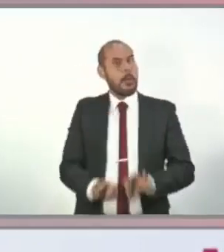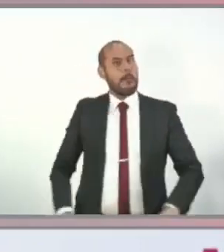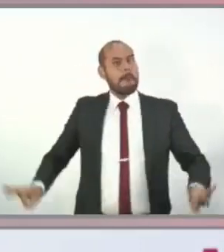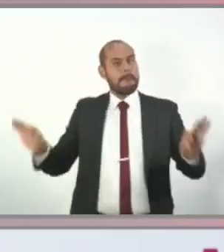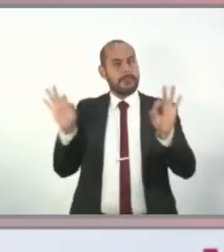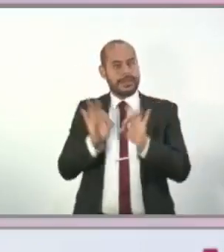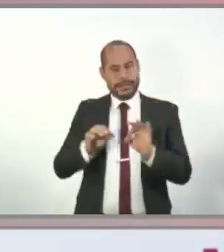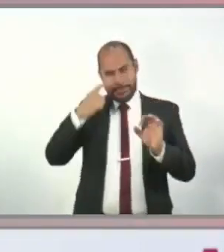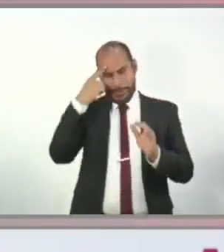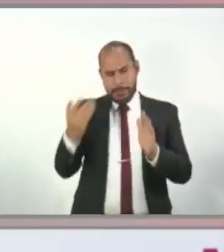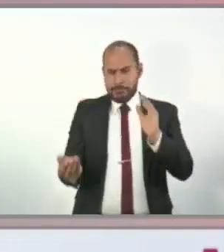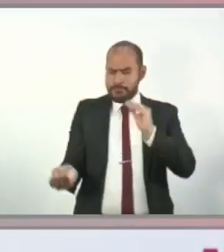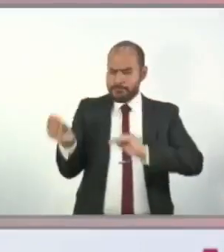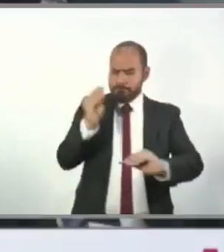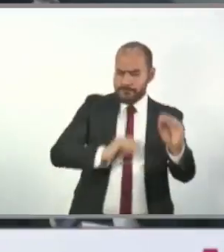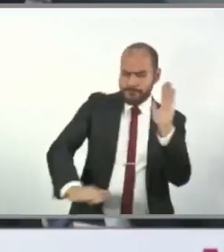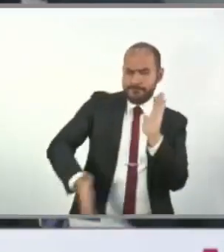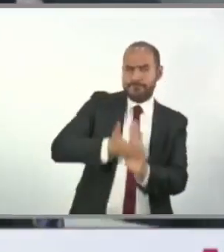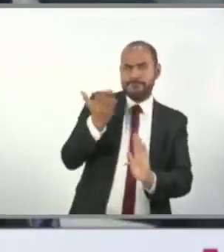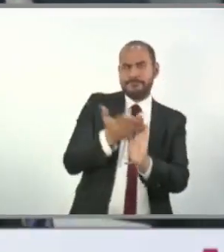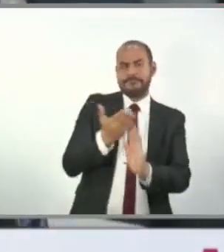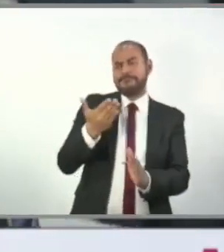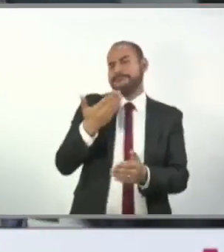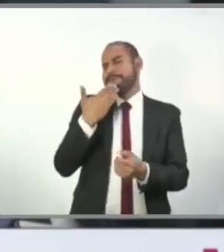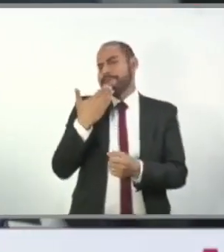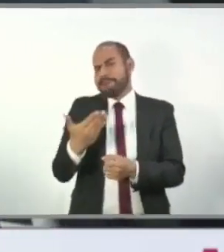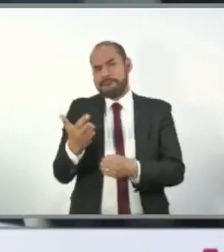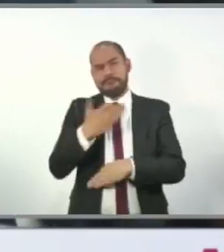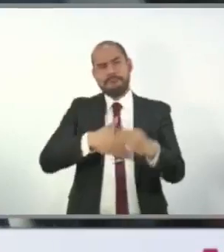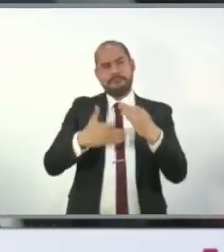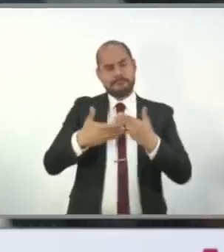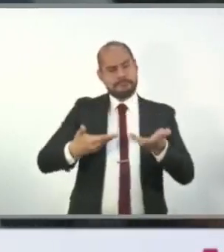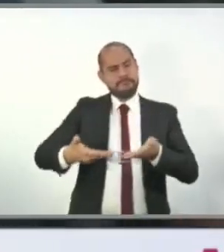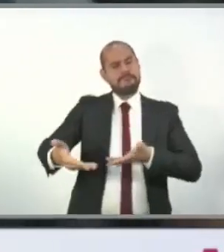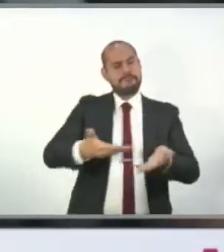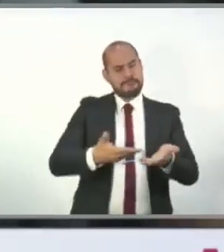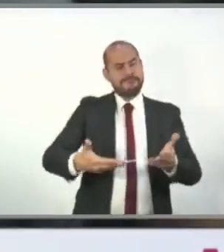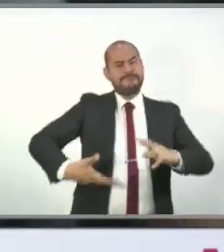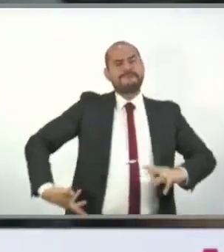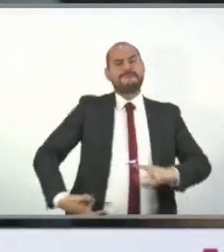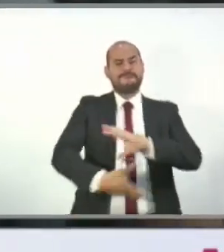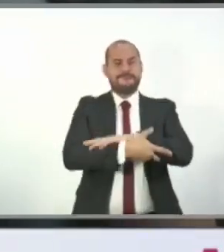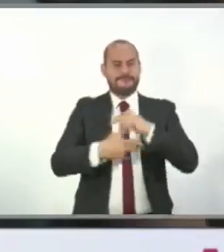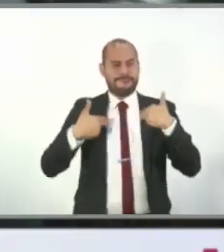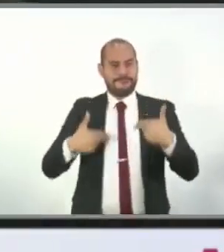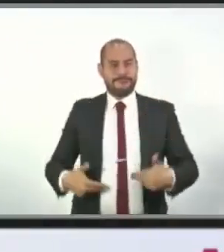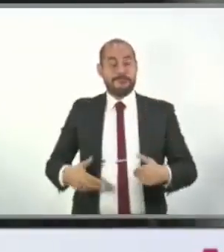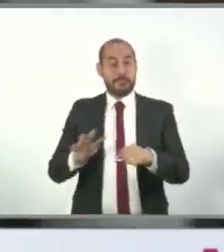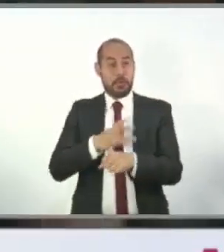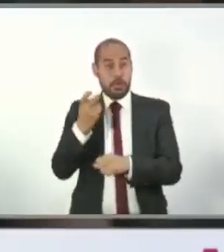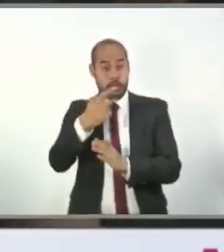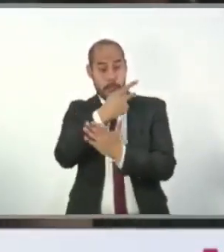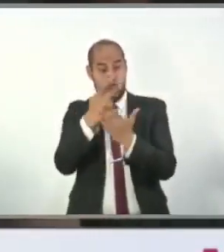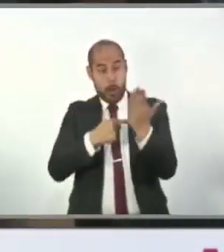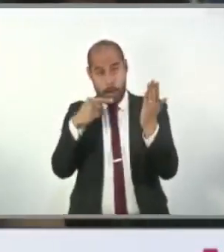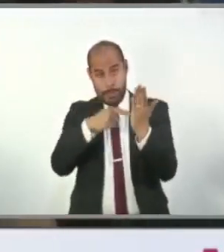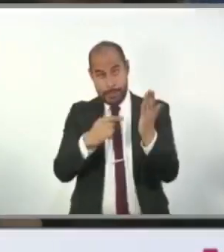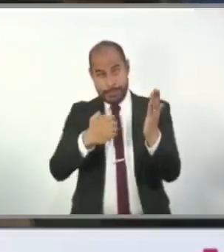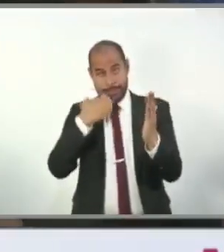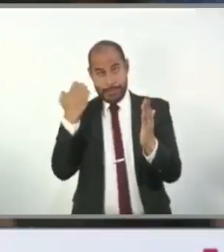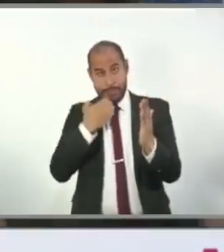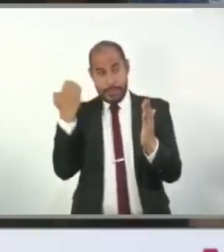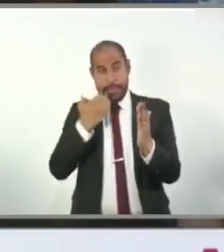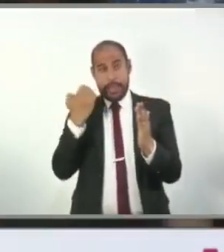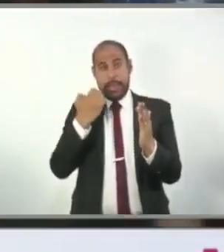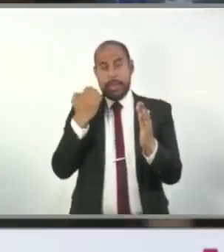la construcción del bien común y de la fraternidad humana. Es por eso que nuestros programas académicos de